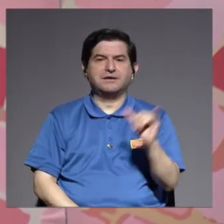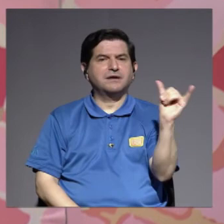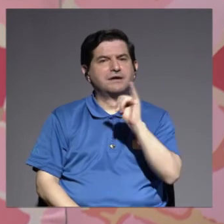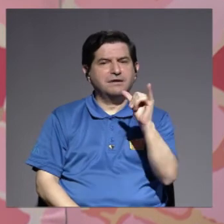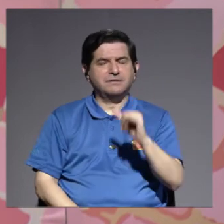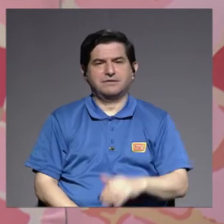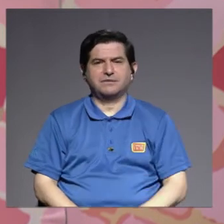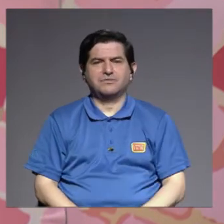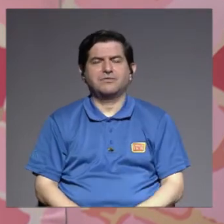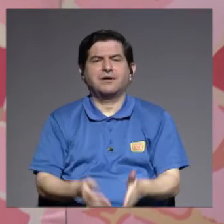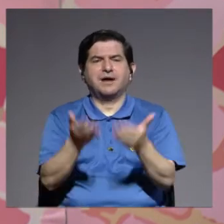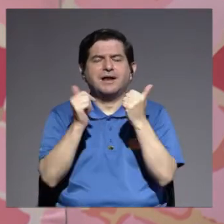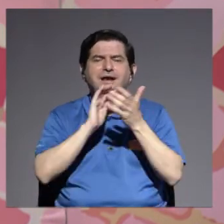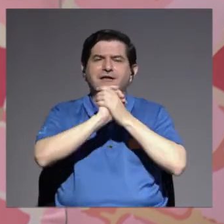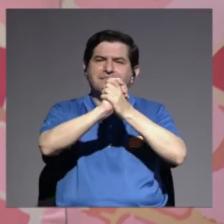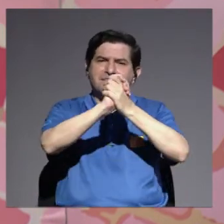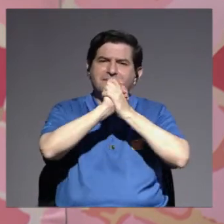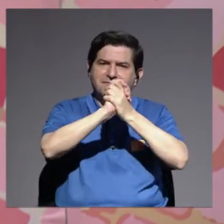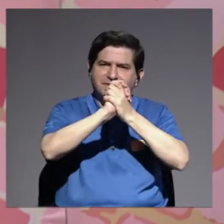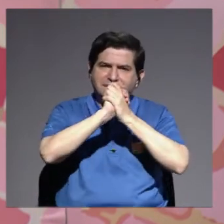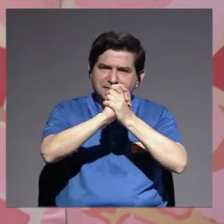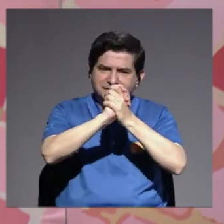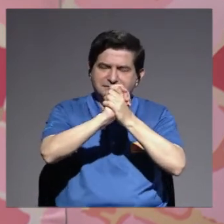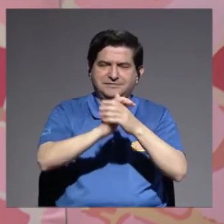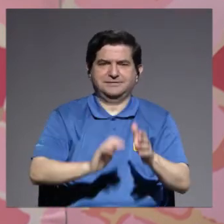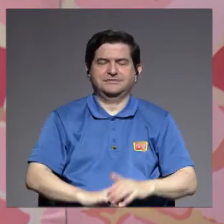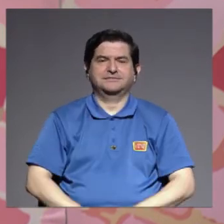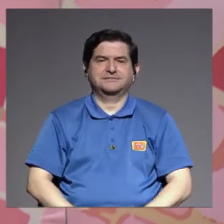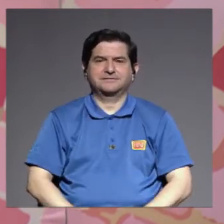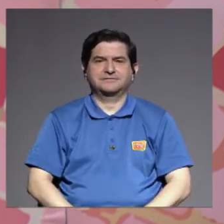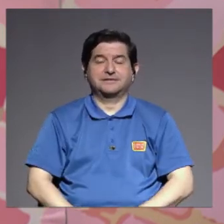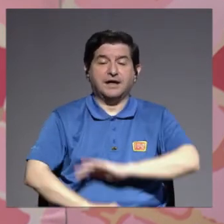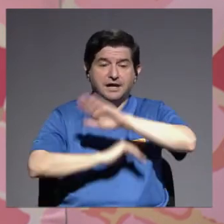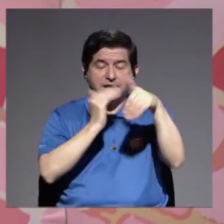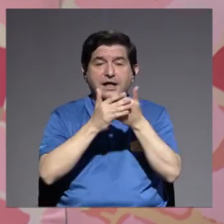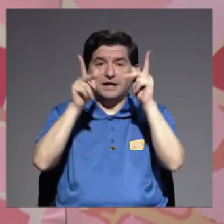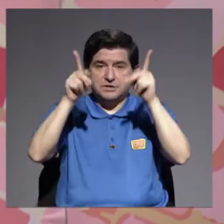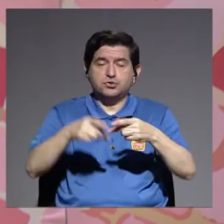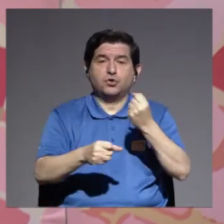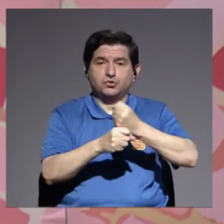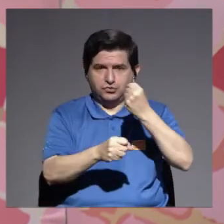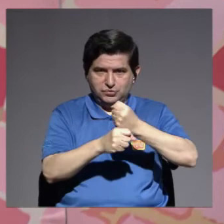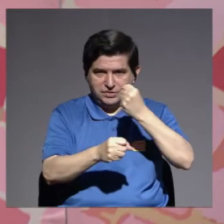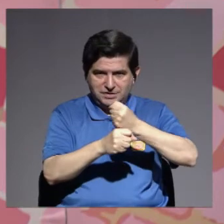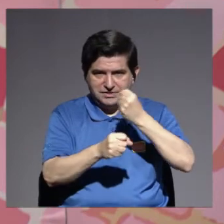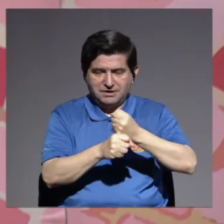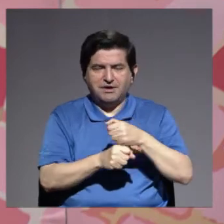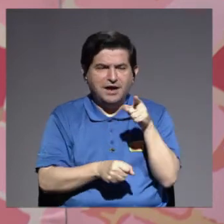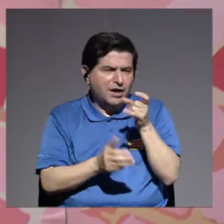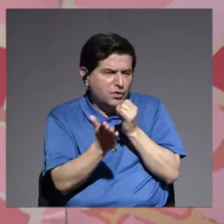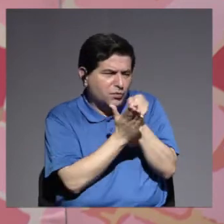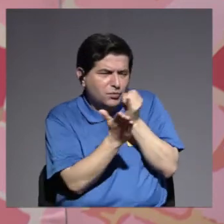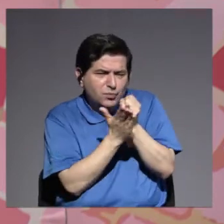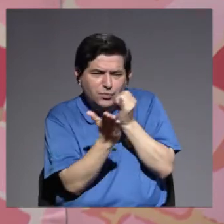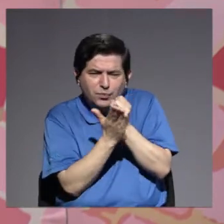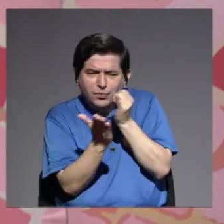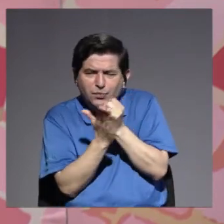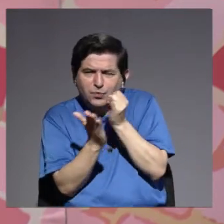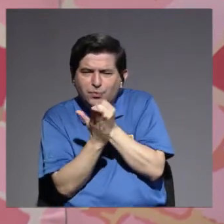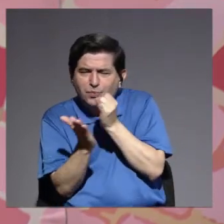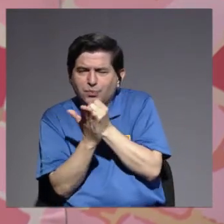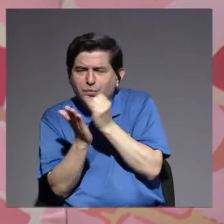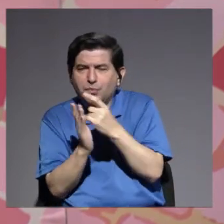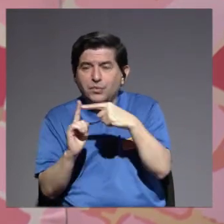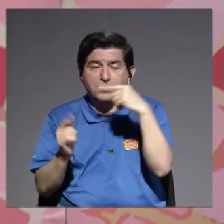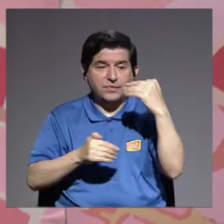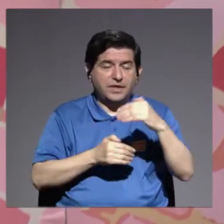también queremos felicitar a todo el personal que trabajó en toda esta investigación